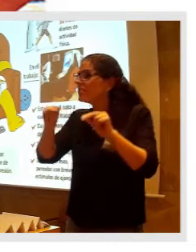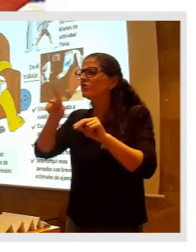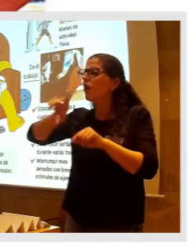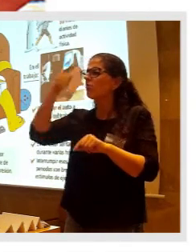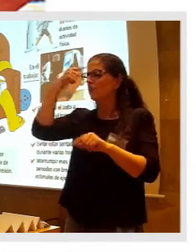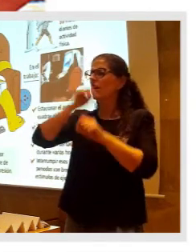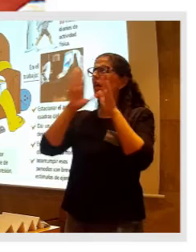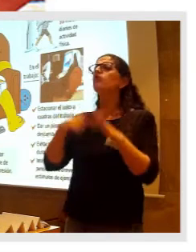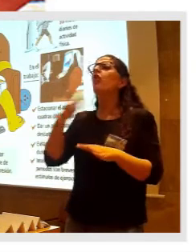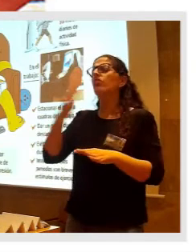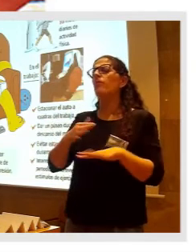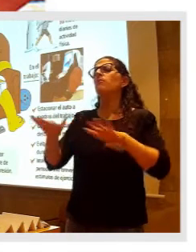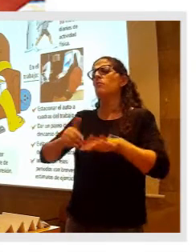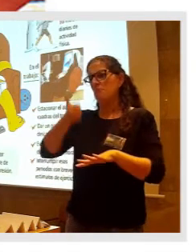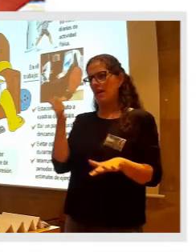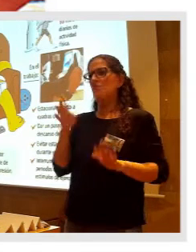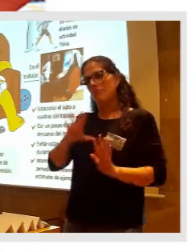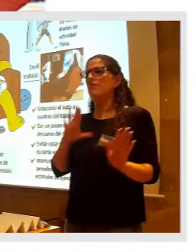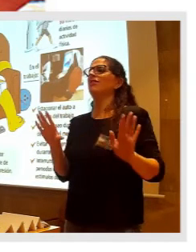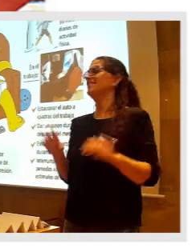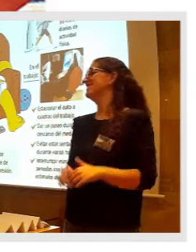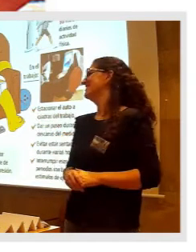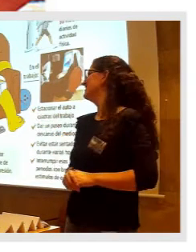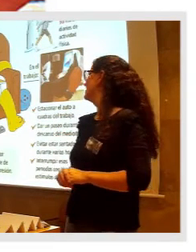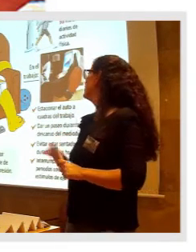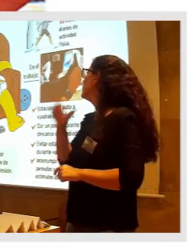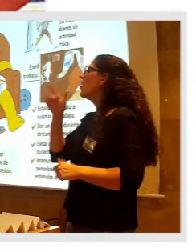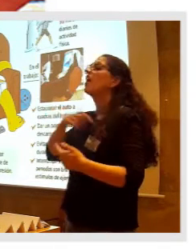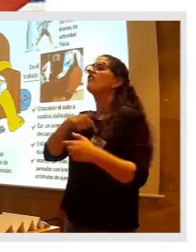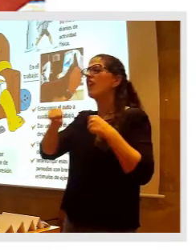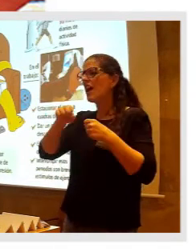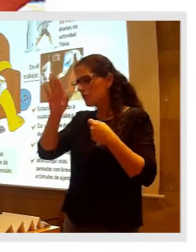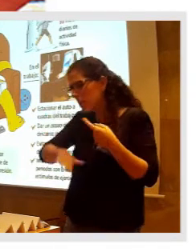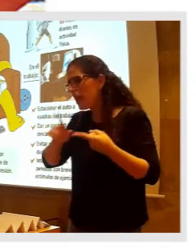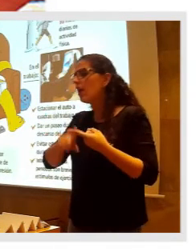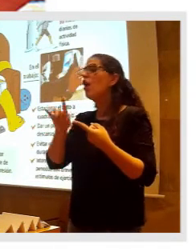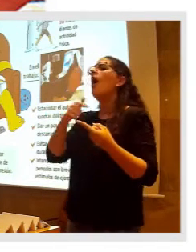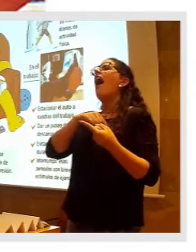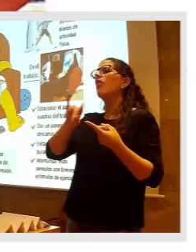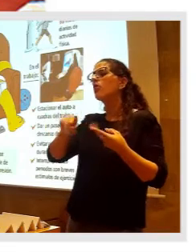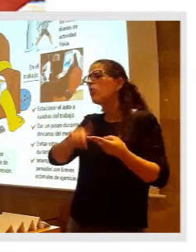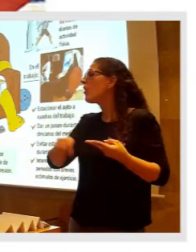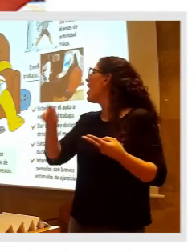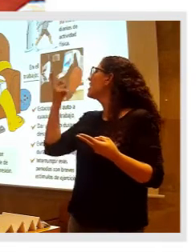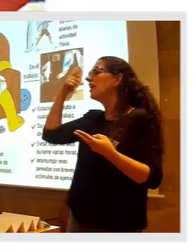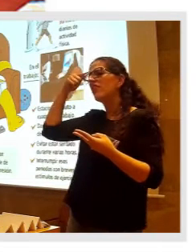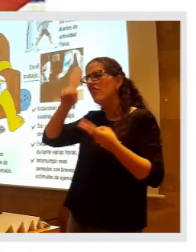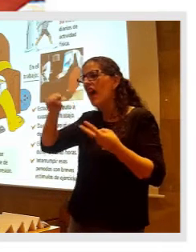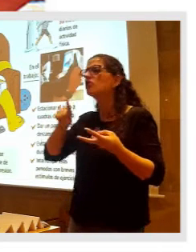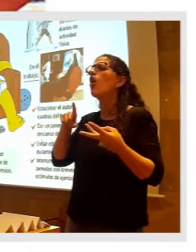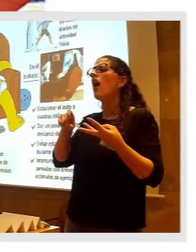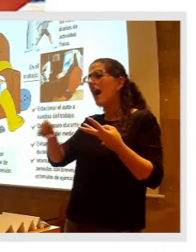detalle, todo lo que puede aumentar la falta de ejercicio, de infartos, diabetes, accidentes cerebrovasculares, hipertensión,